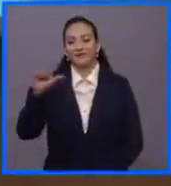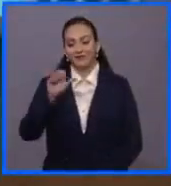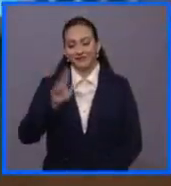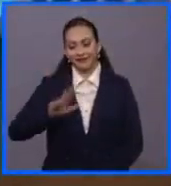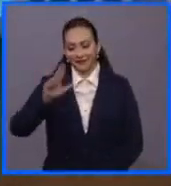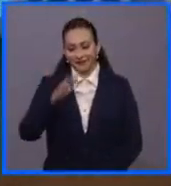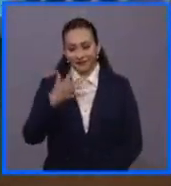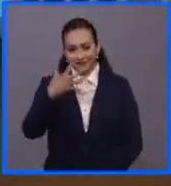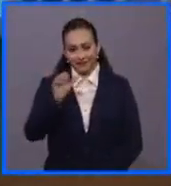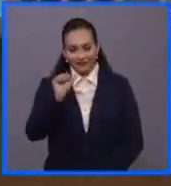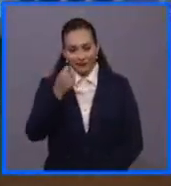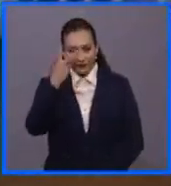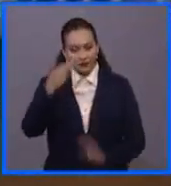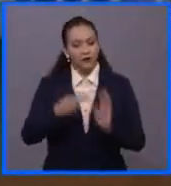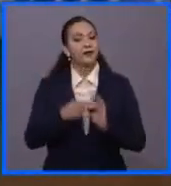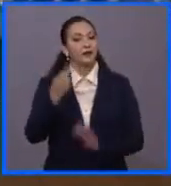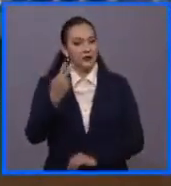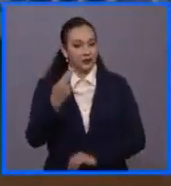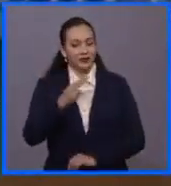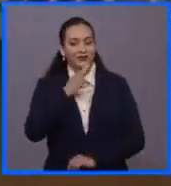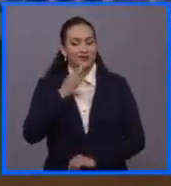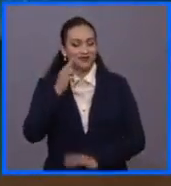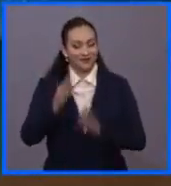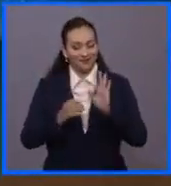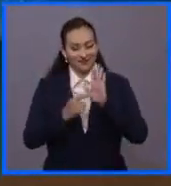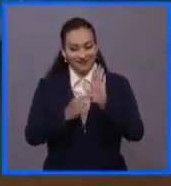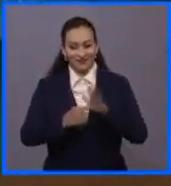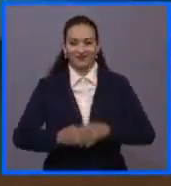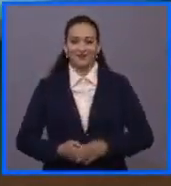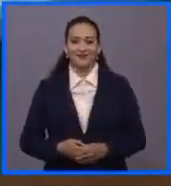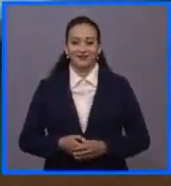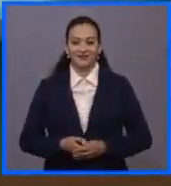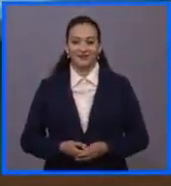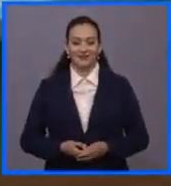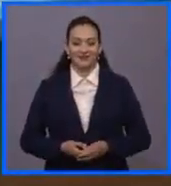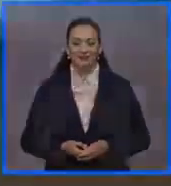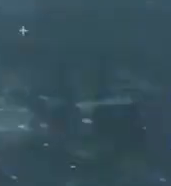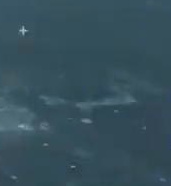martes 5 de agosto de 2025 y estas son las noticias.